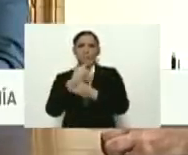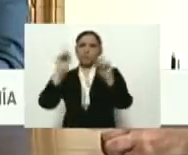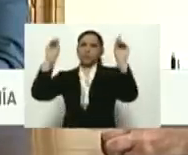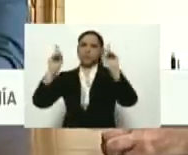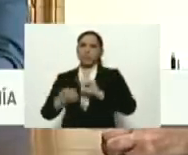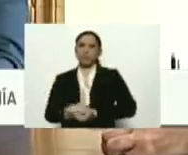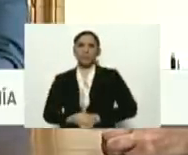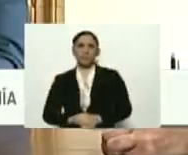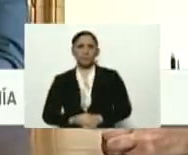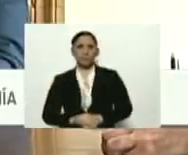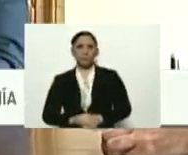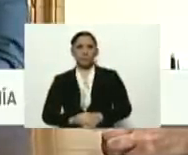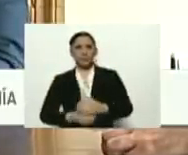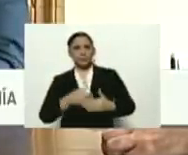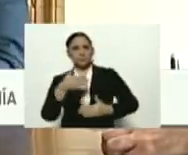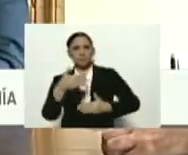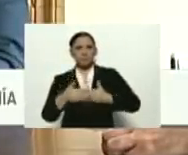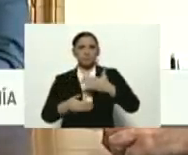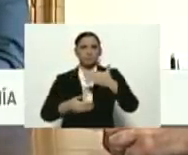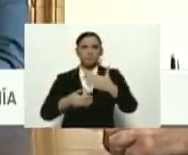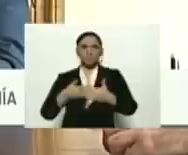democrática, progresista,